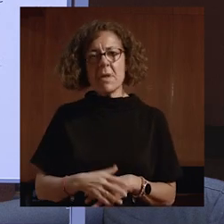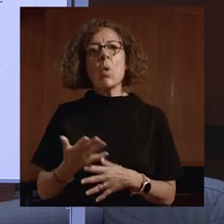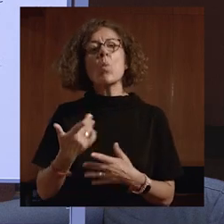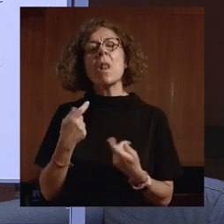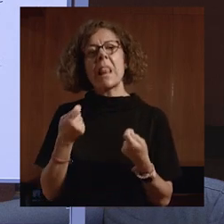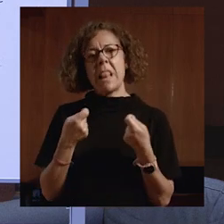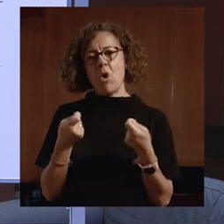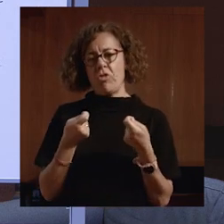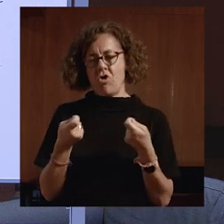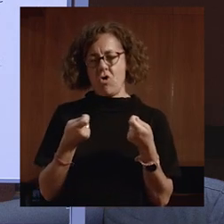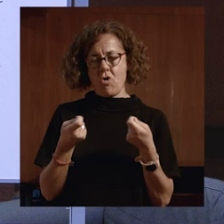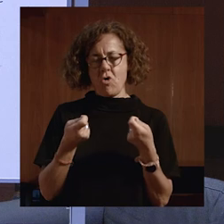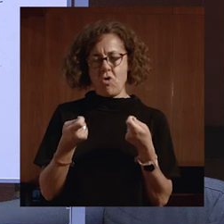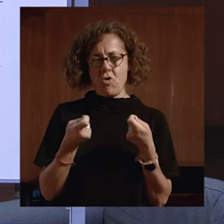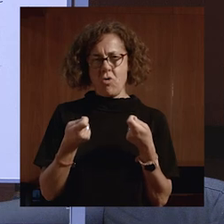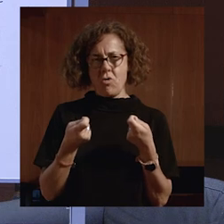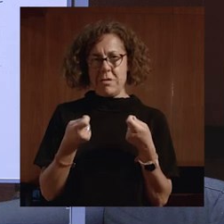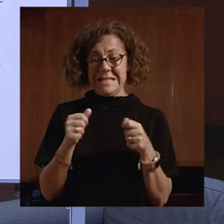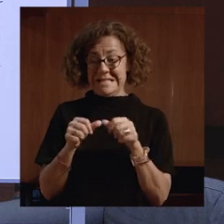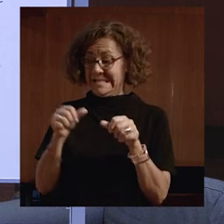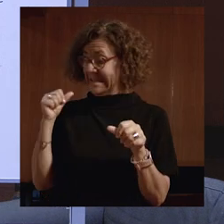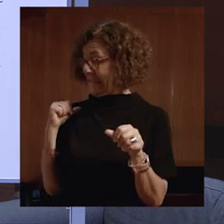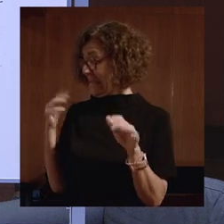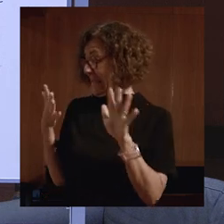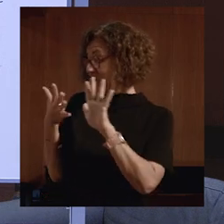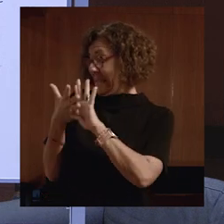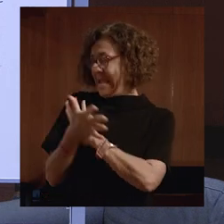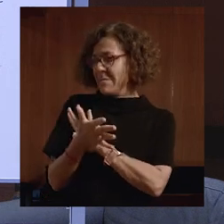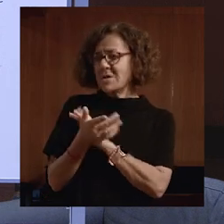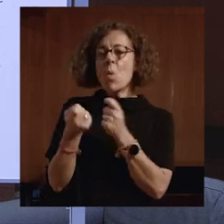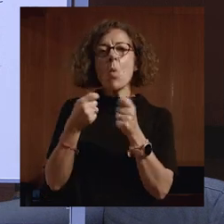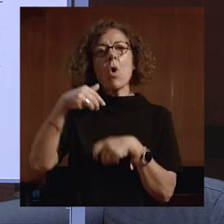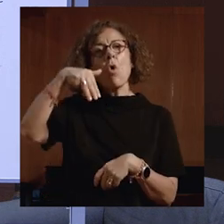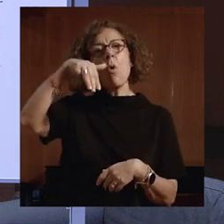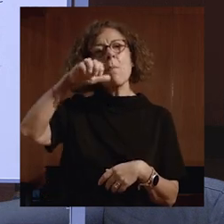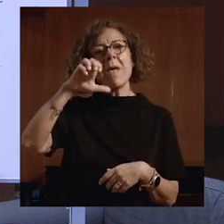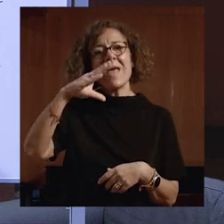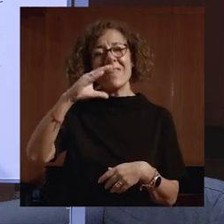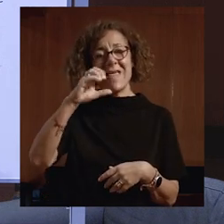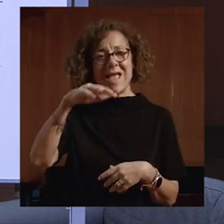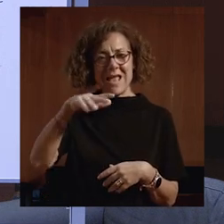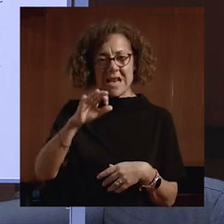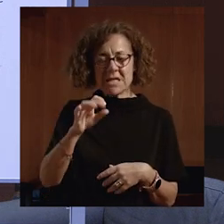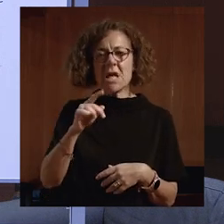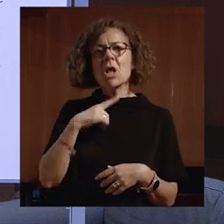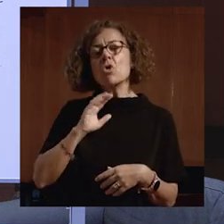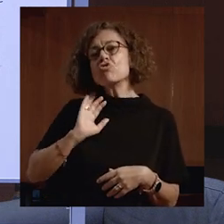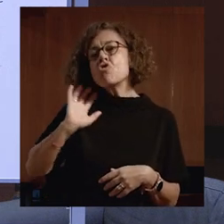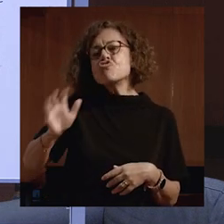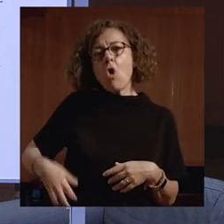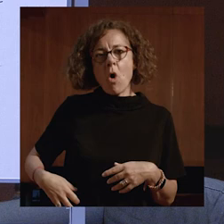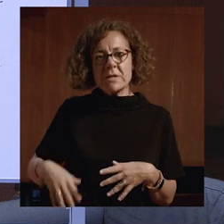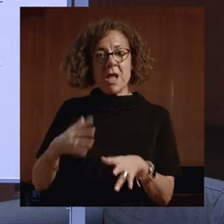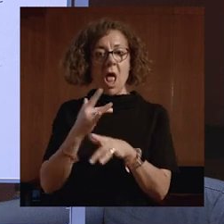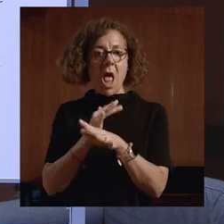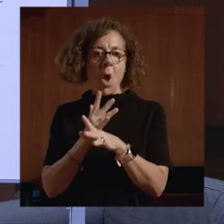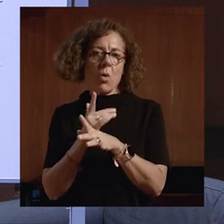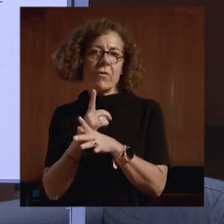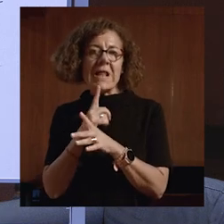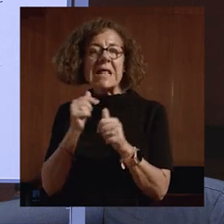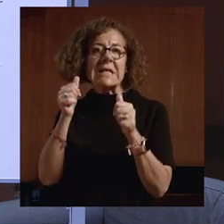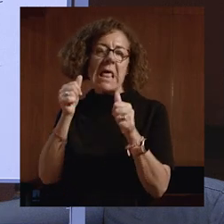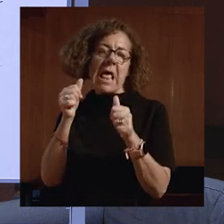business. Y siempre lo ha habido. Estaba el juego de los mecenas, el juego de los nobles, el juego de las